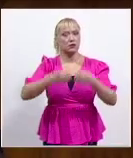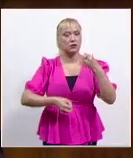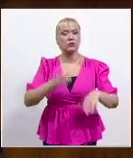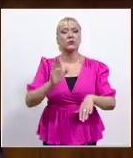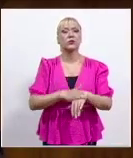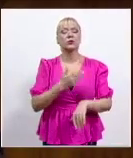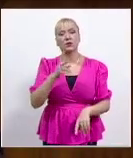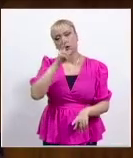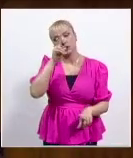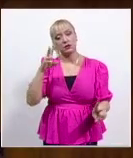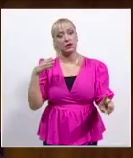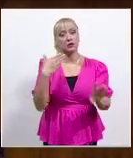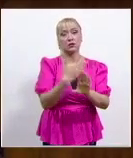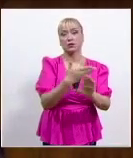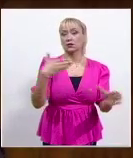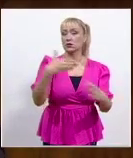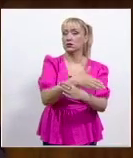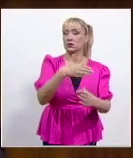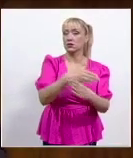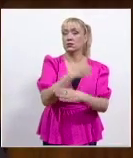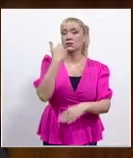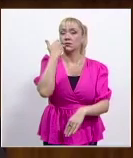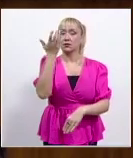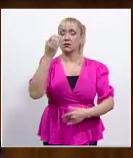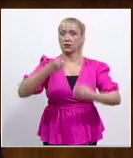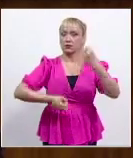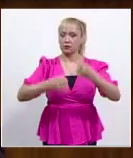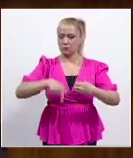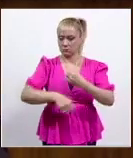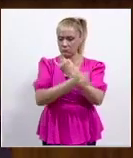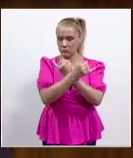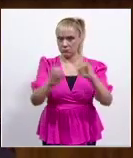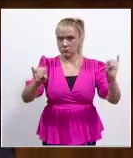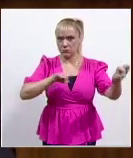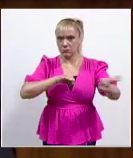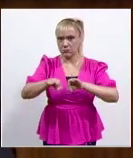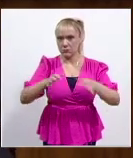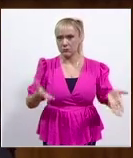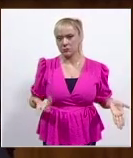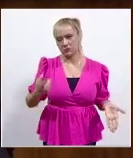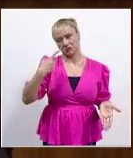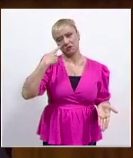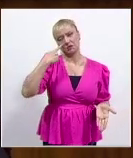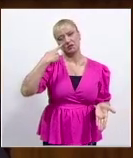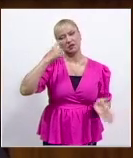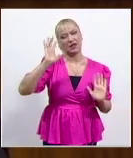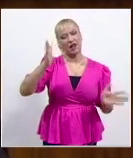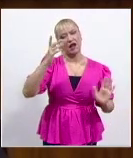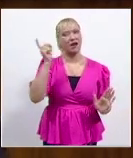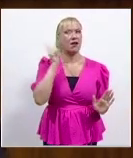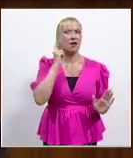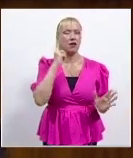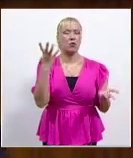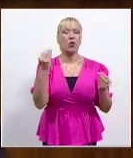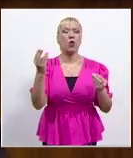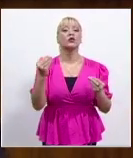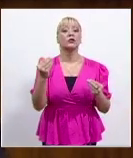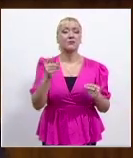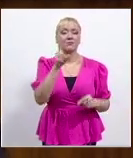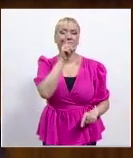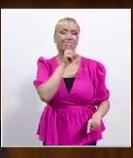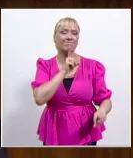atentados contra la independencia judicial, incluyendo las ya muy conocidas campañas de